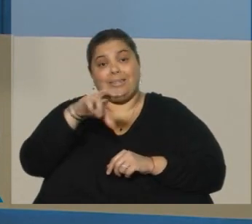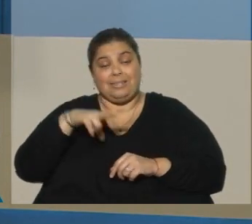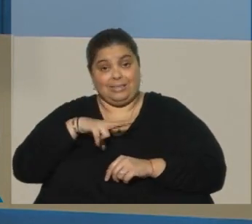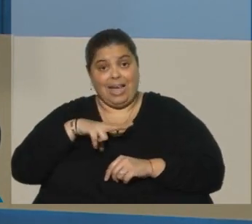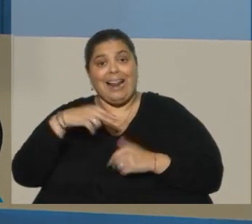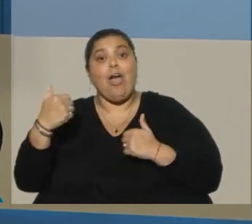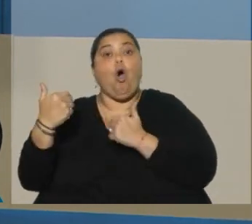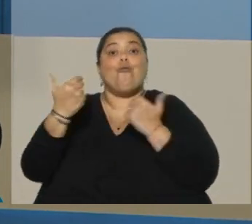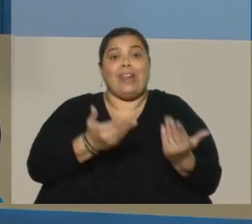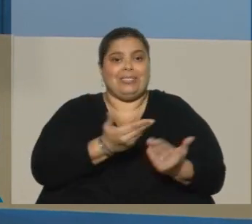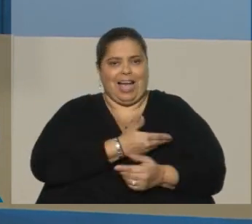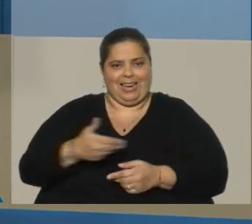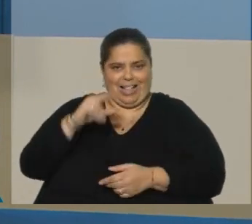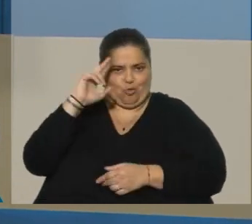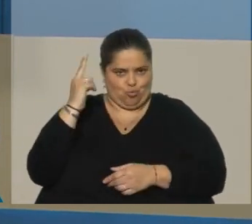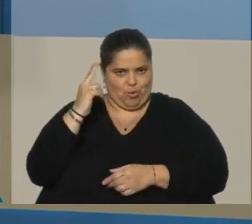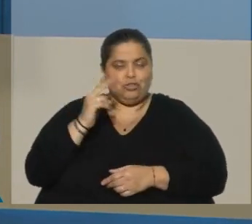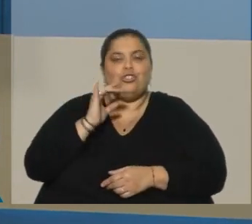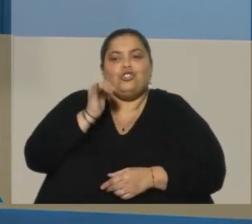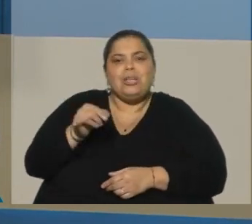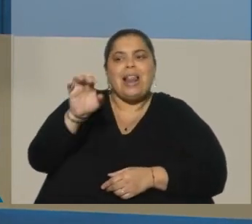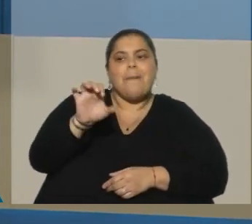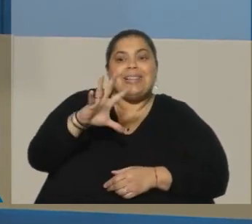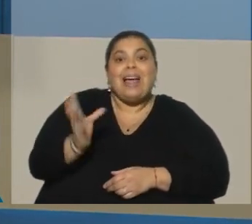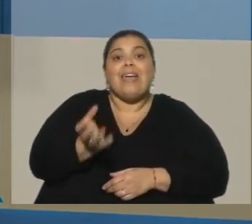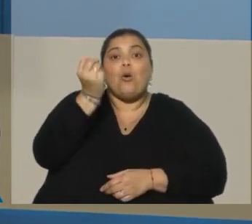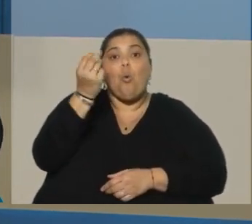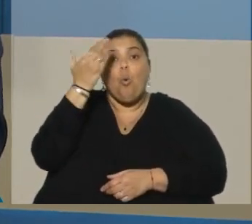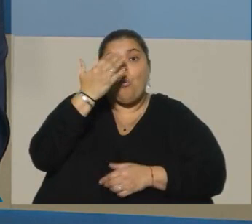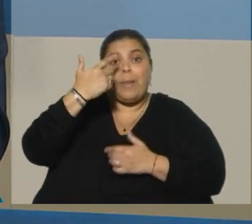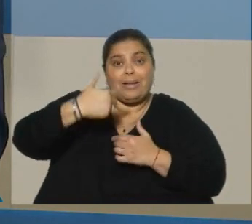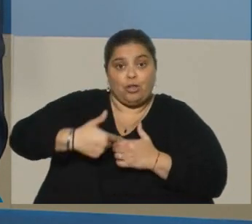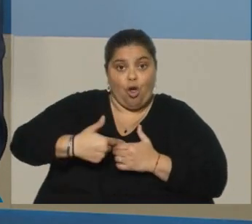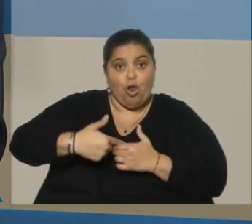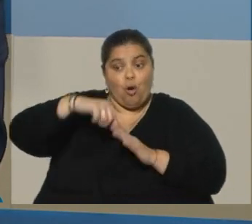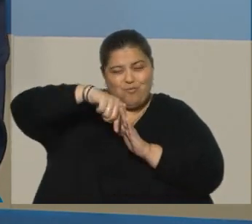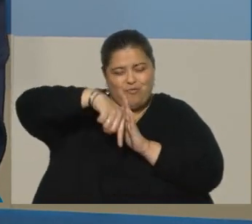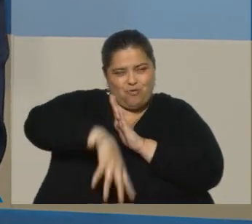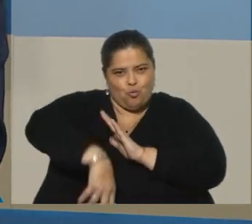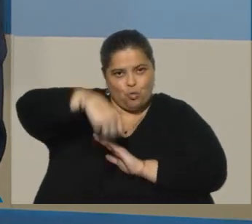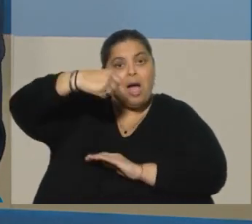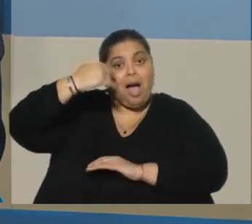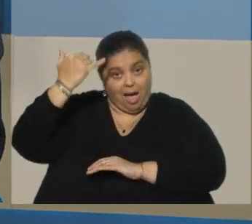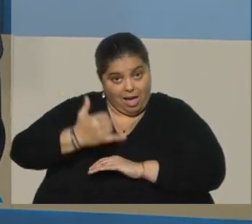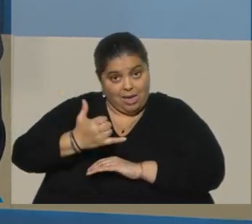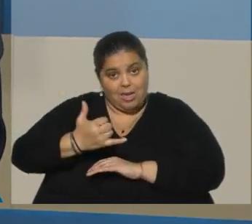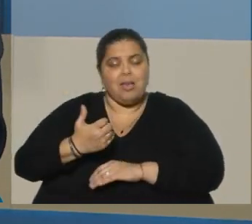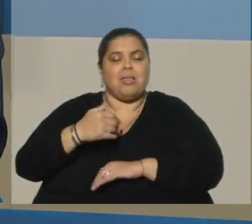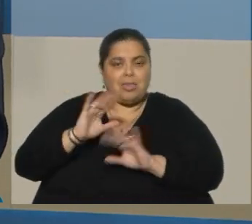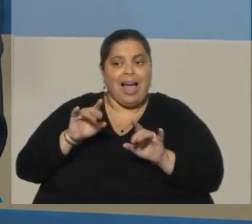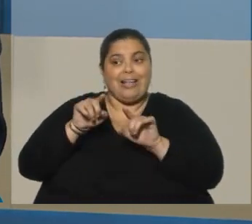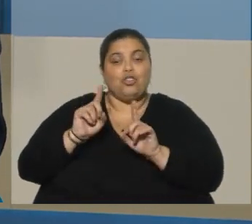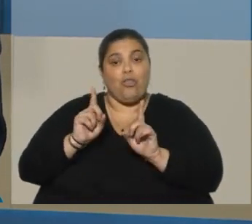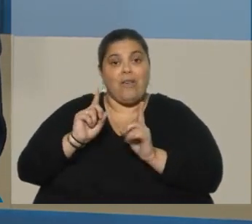uruguayo. En caso de un descubrimiento, la empresa tiene la inversión realizada que tiene que repagar,